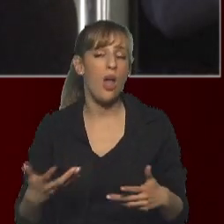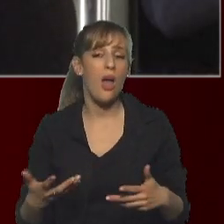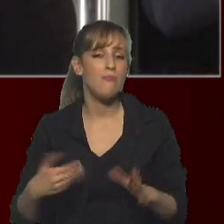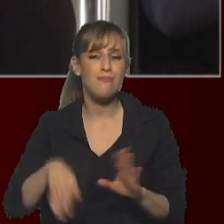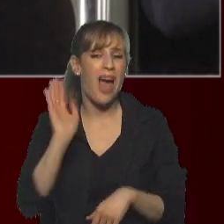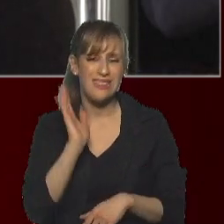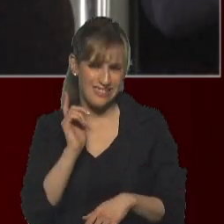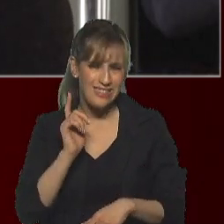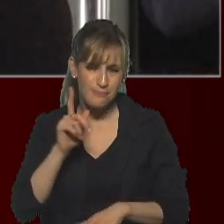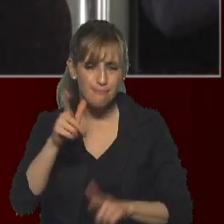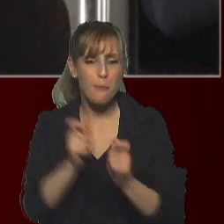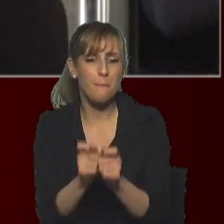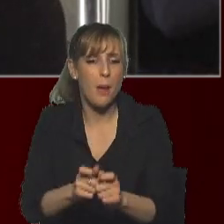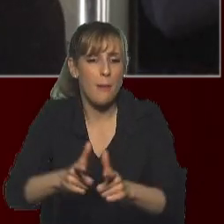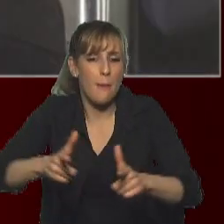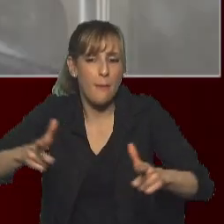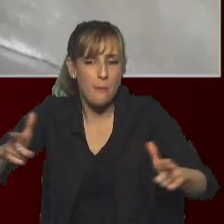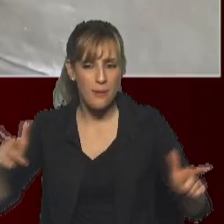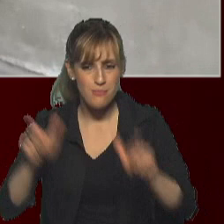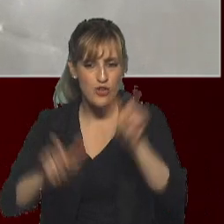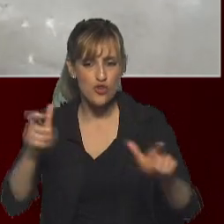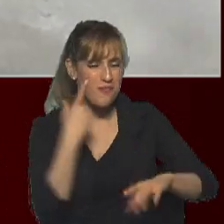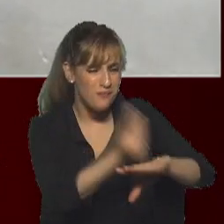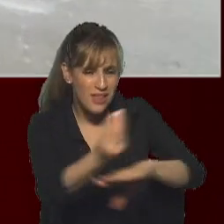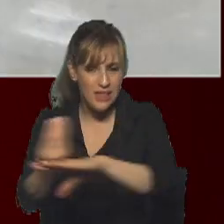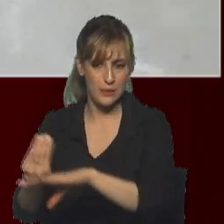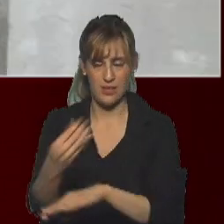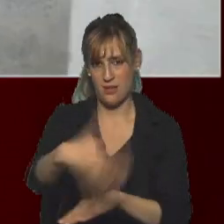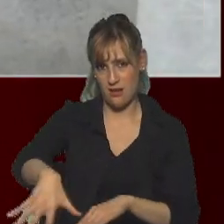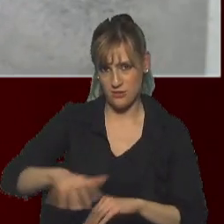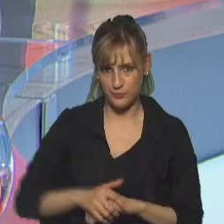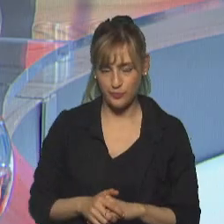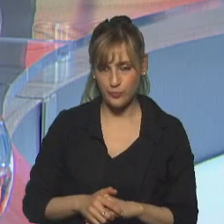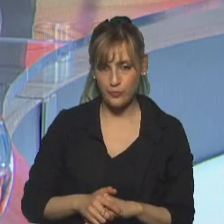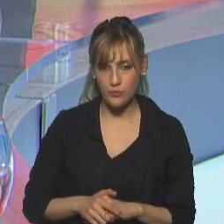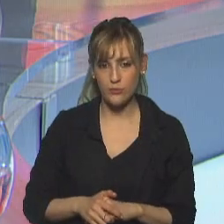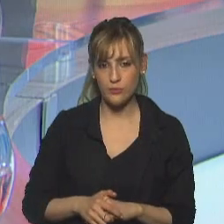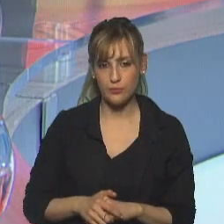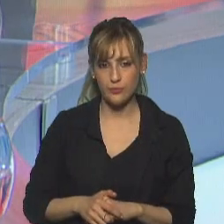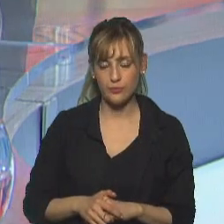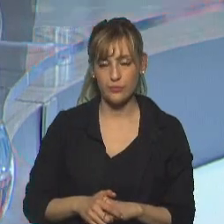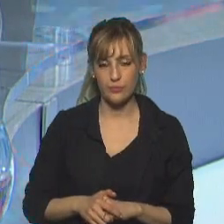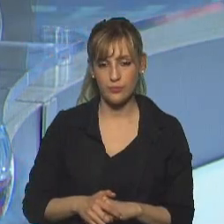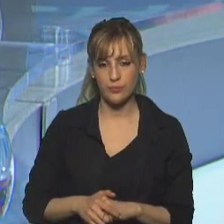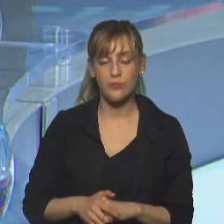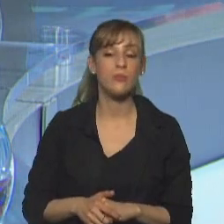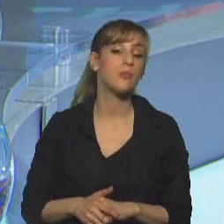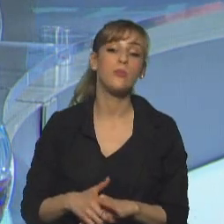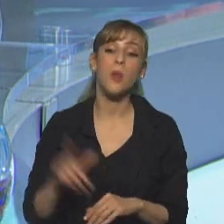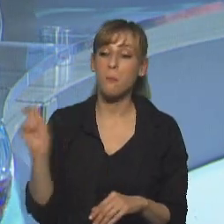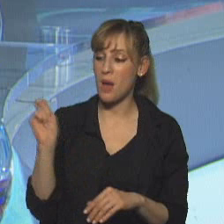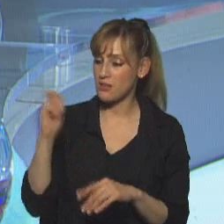campamentos en Chile muy importante. Ha habido un muy buen acuerdo con la CUT en los primeros meses de